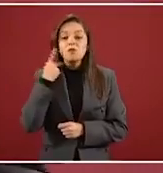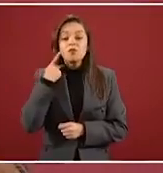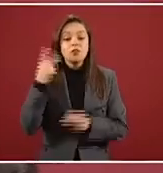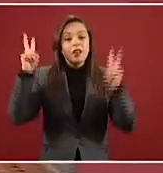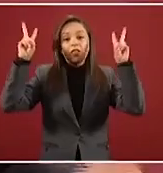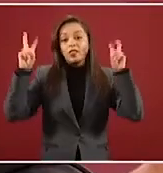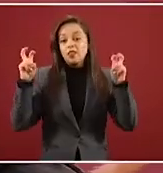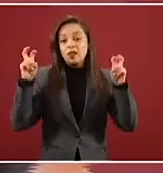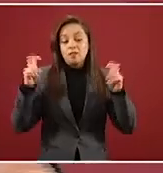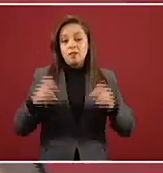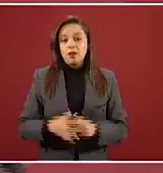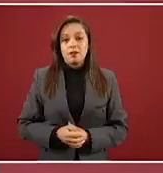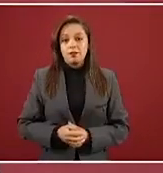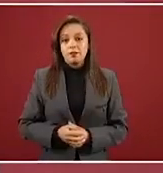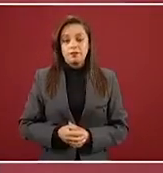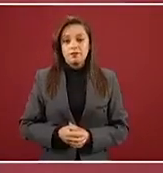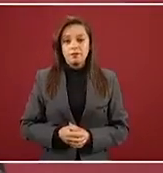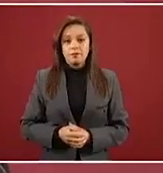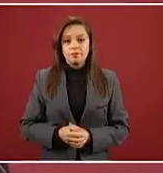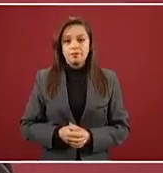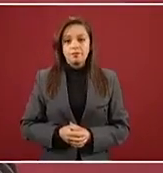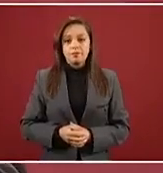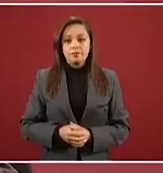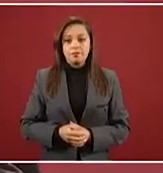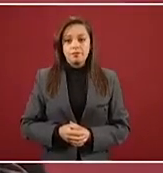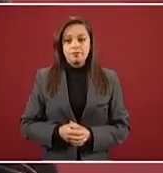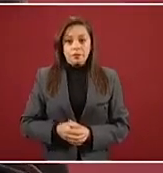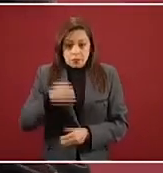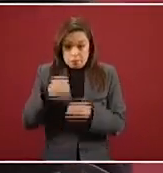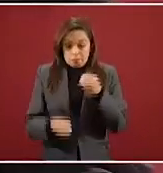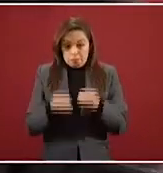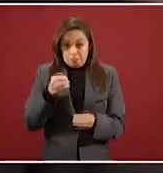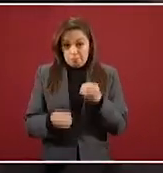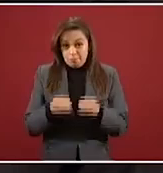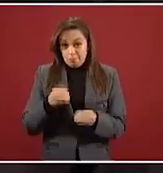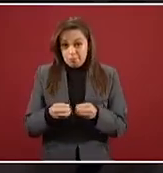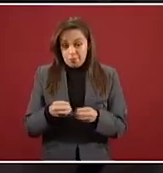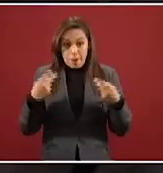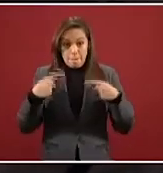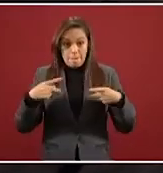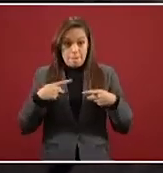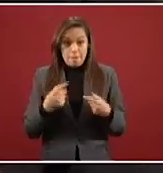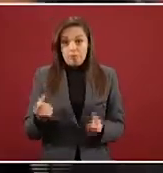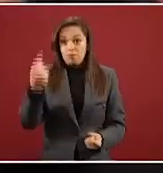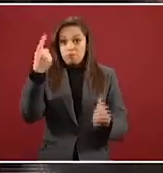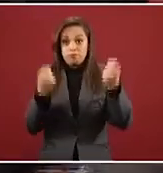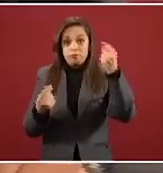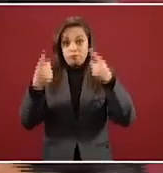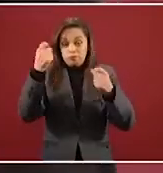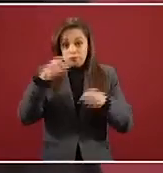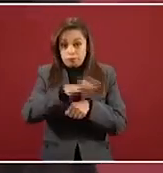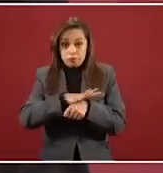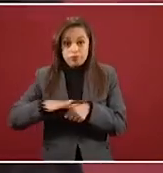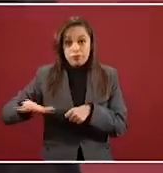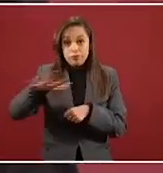Básicamente, pero, o sea, sí, jurídicamente cualquier ciudadano hoy